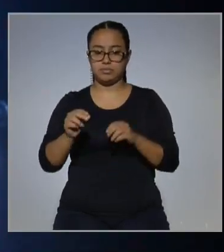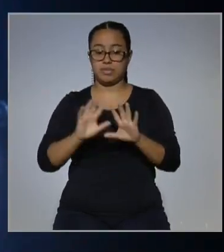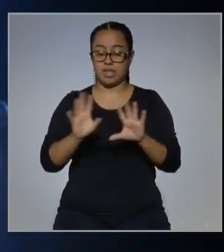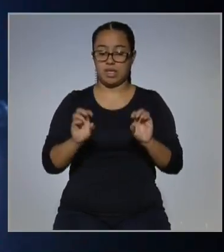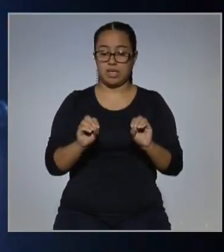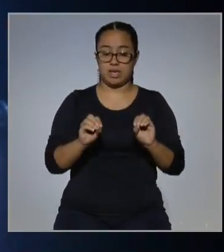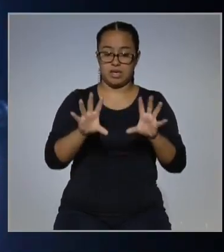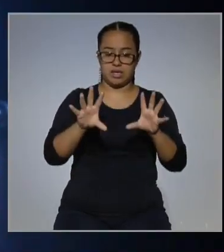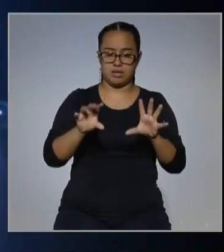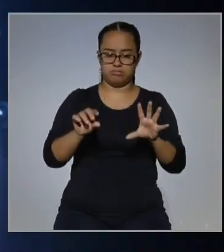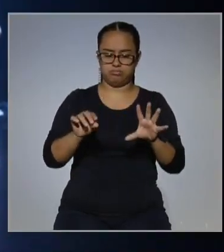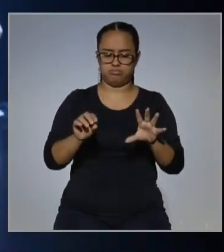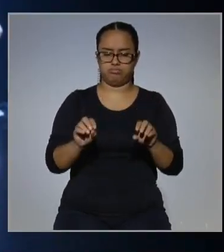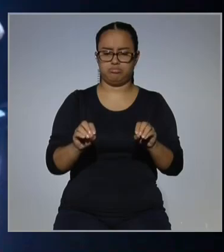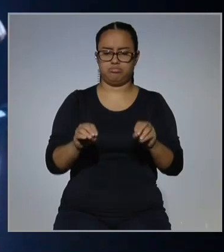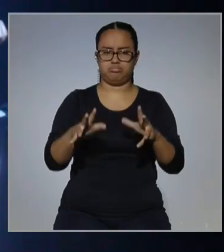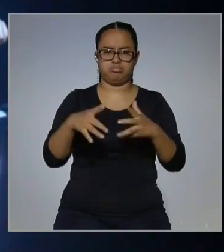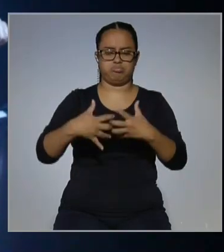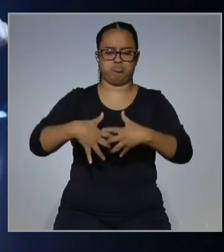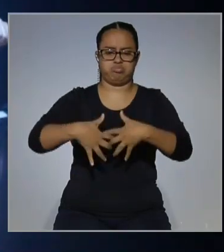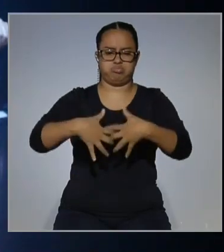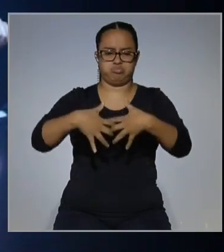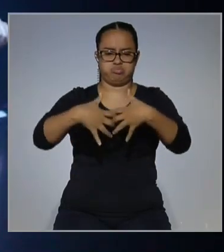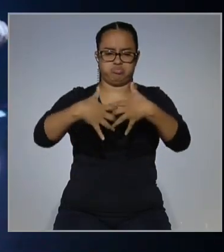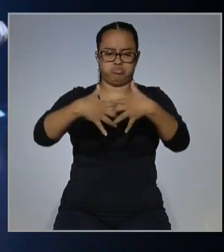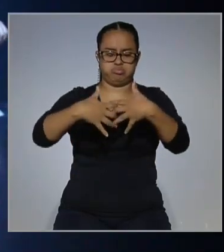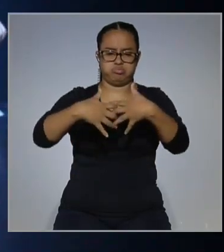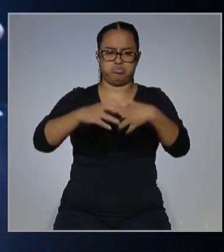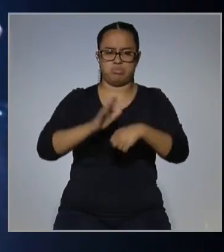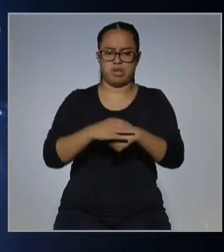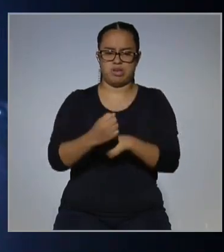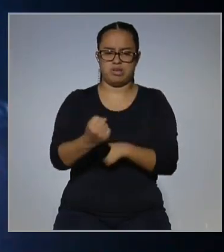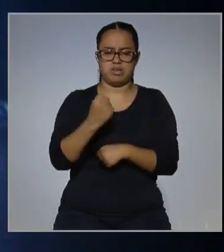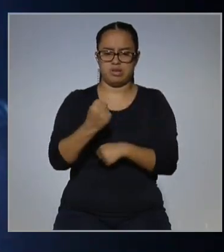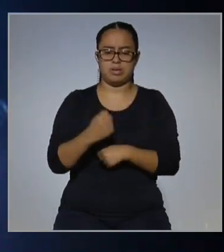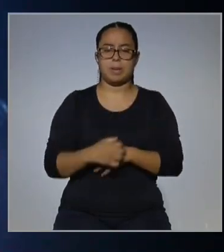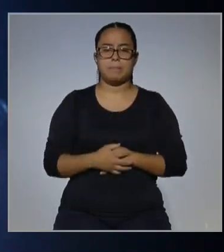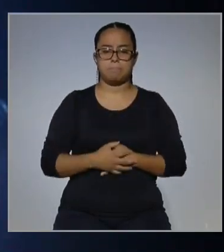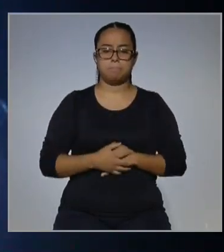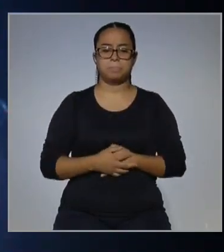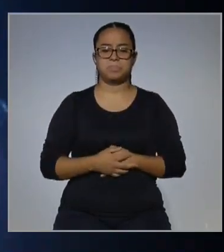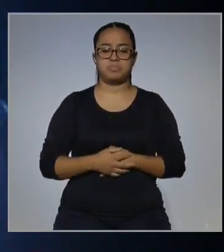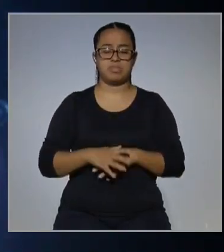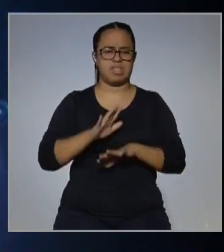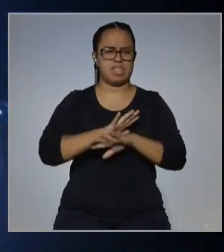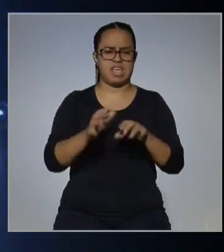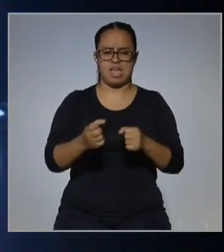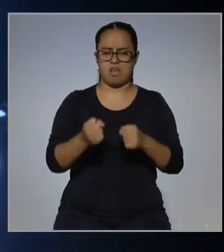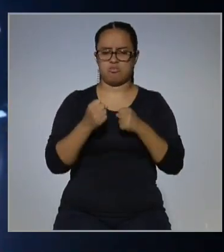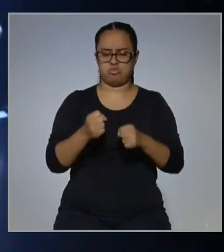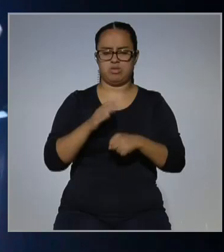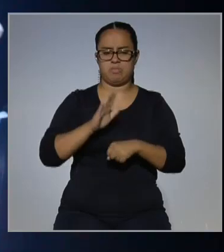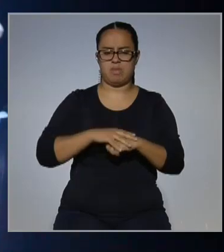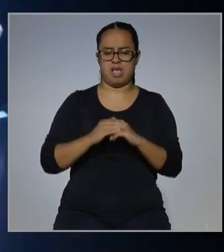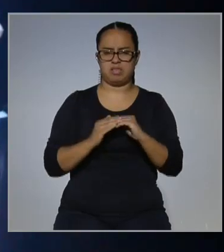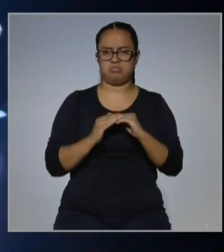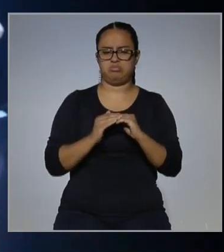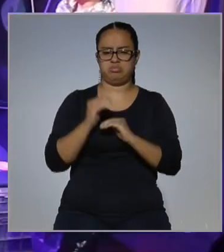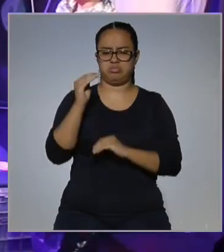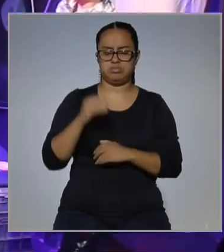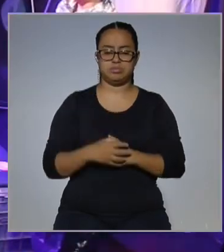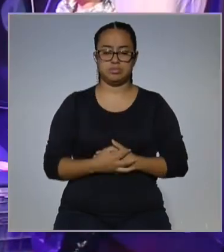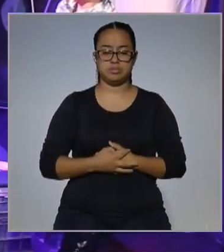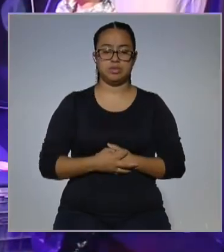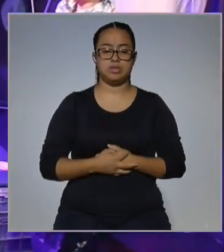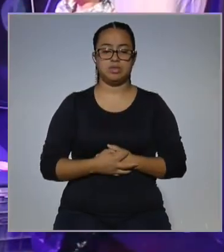Encendidas. Compresores a la máxima potencia. ¡Máximo! ¡Potencia! ¿Qué dije,